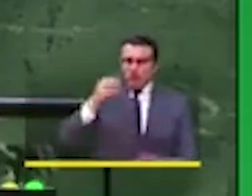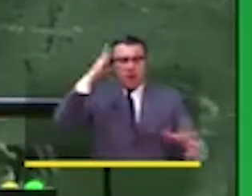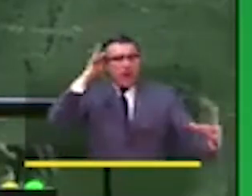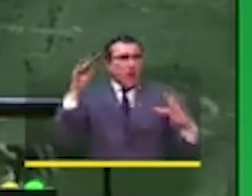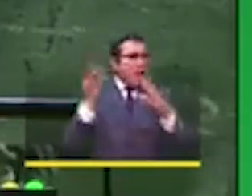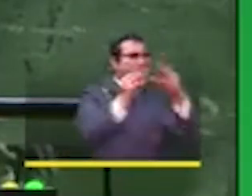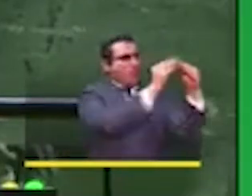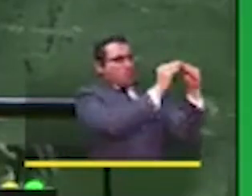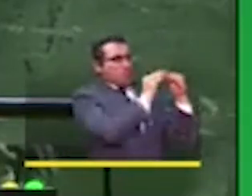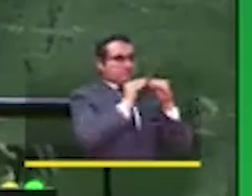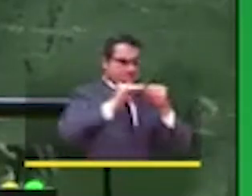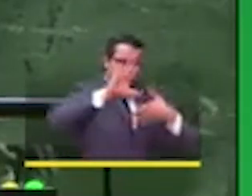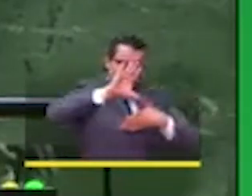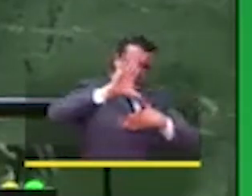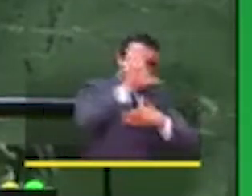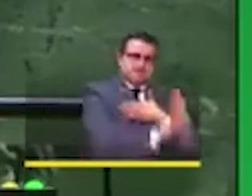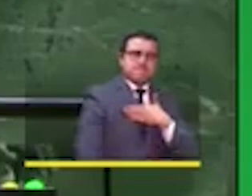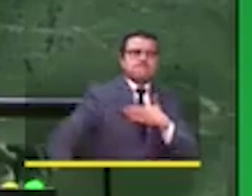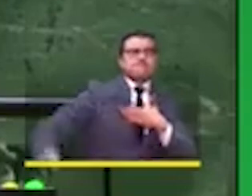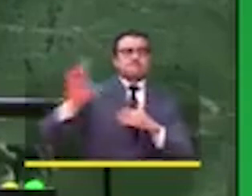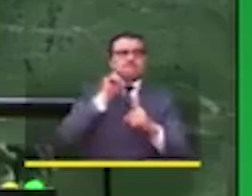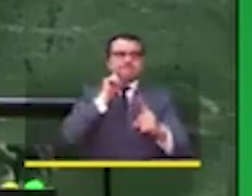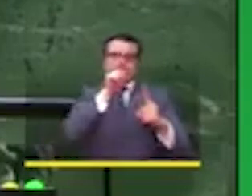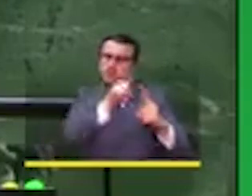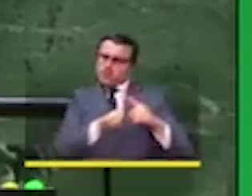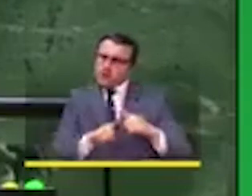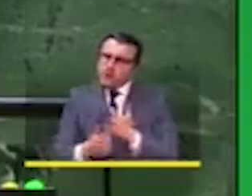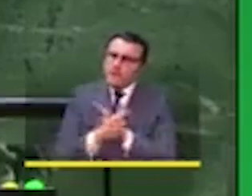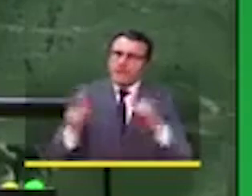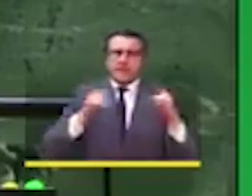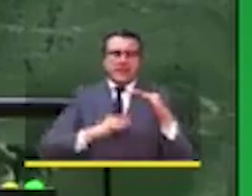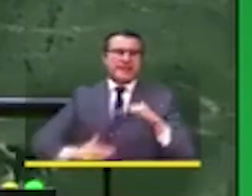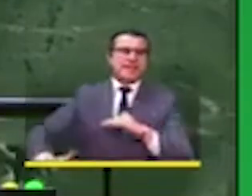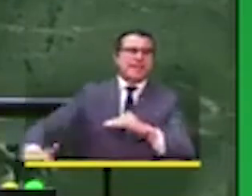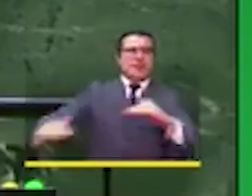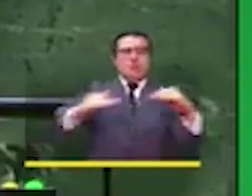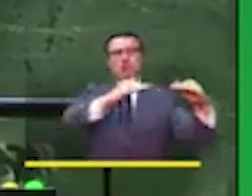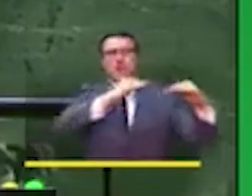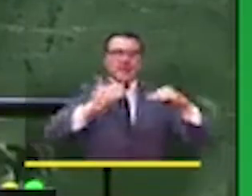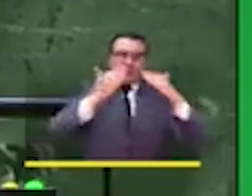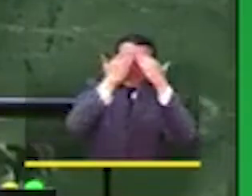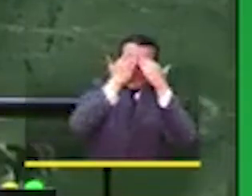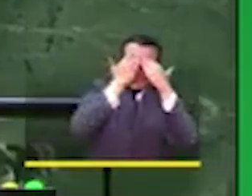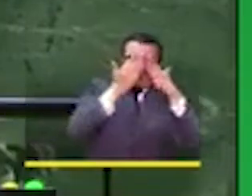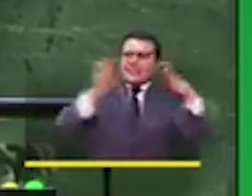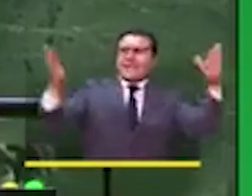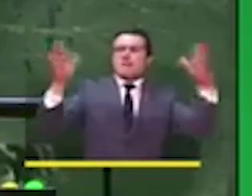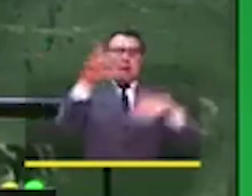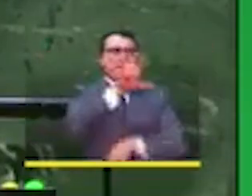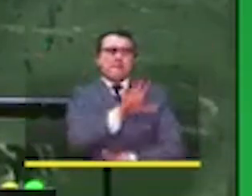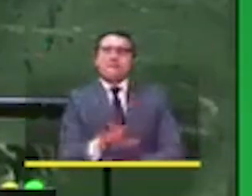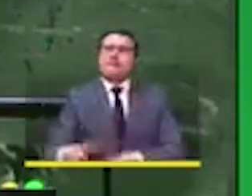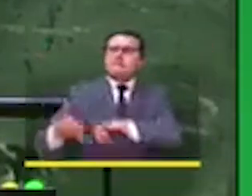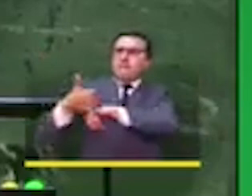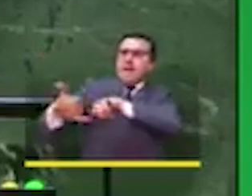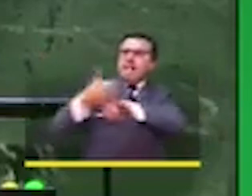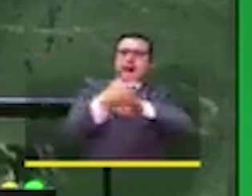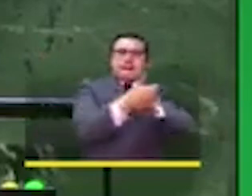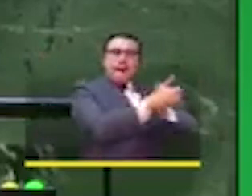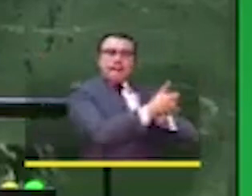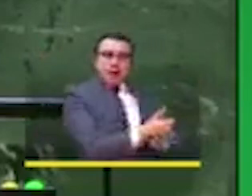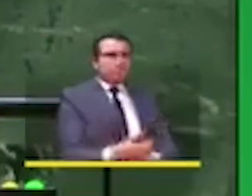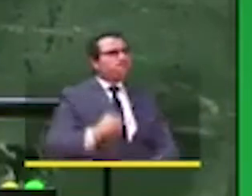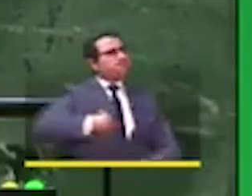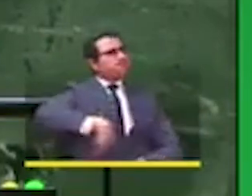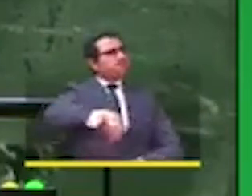de libertad, de igualdad, de democracia y de república. Y hablamos en todos los tonos sobre ir a